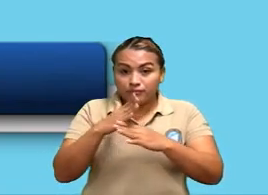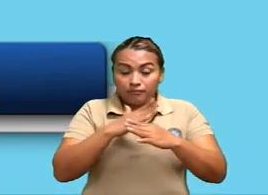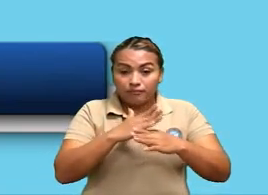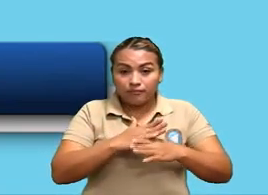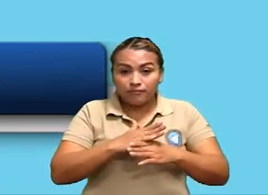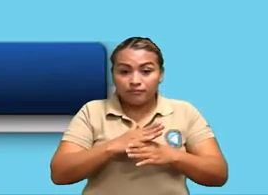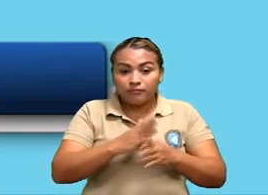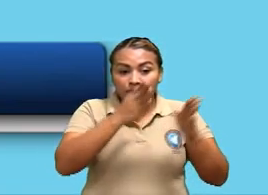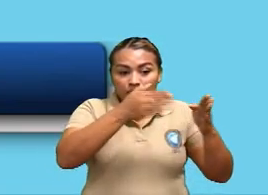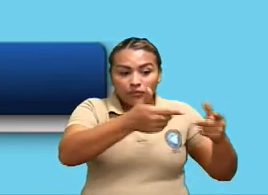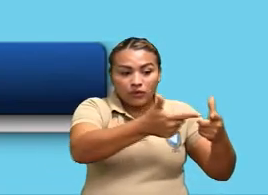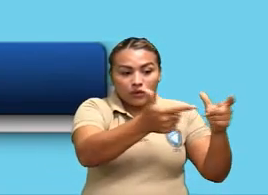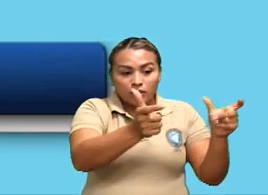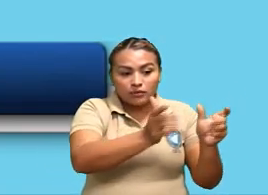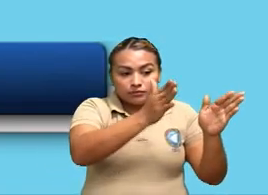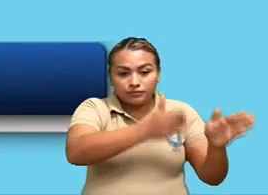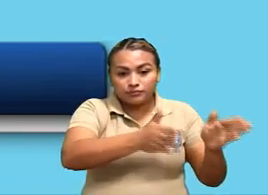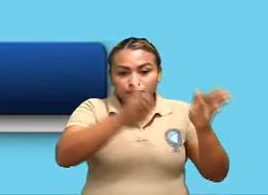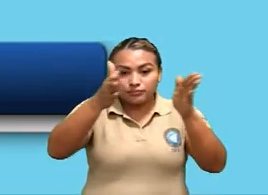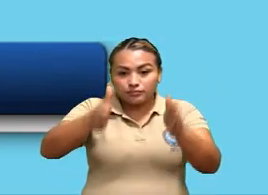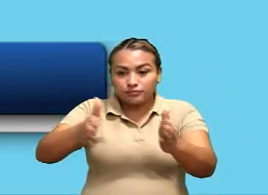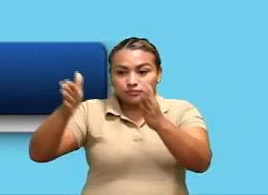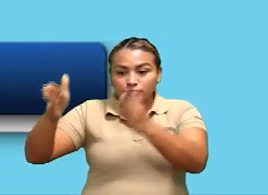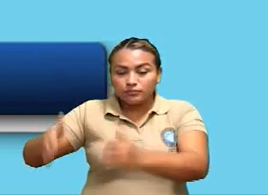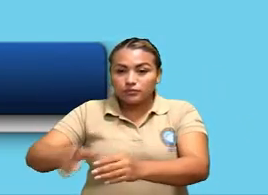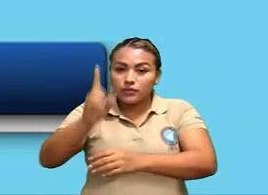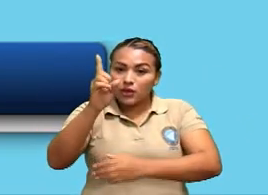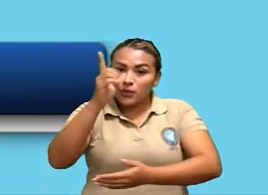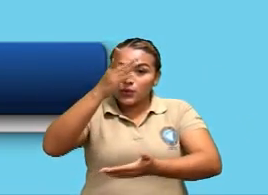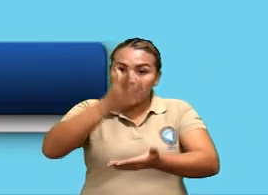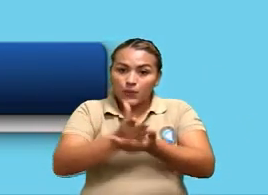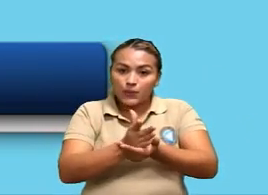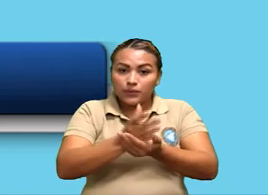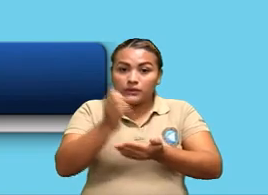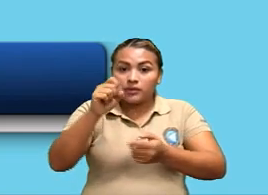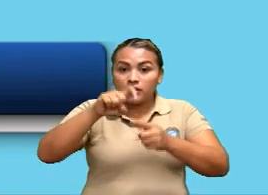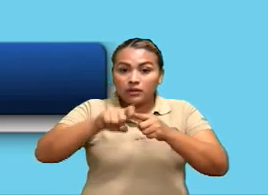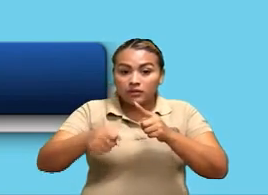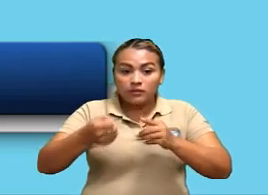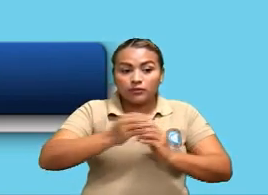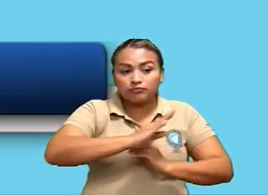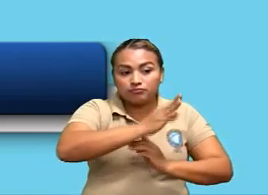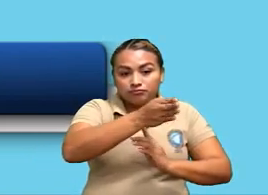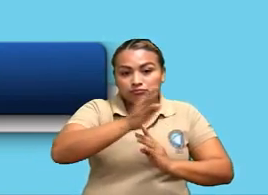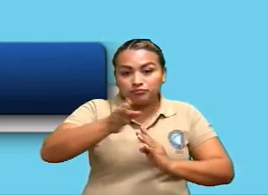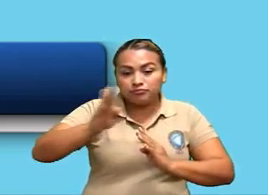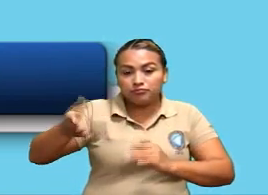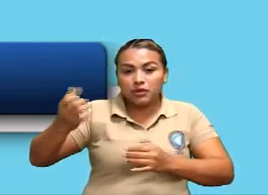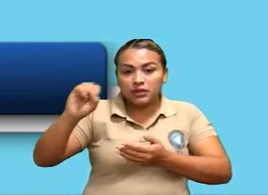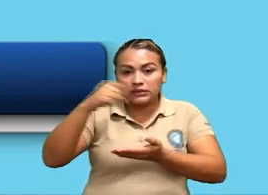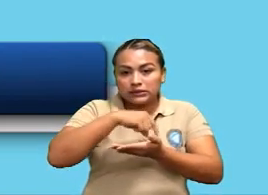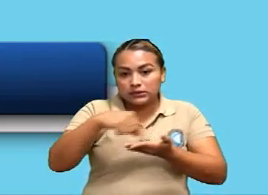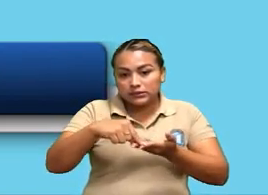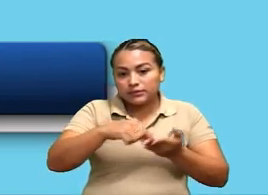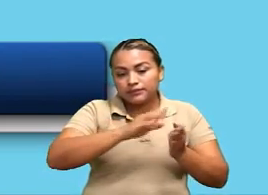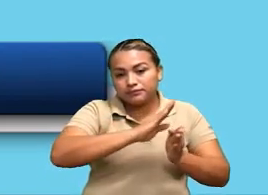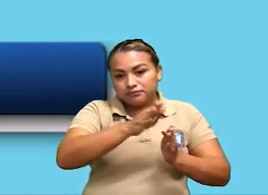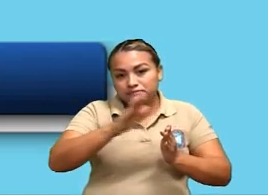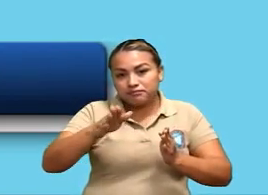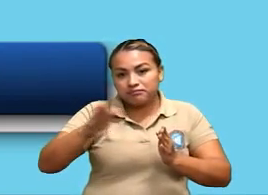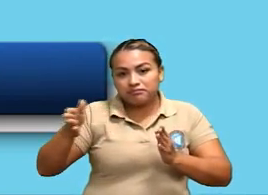4 puestos cada una. Vamos una vez al mes a cada puesto y acá estamos los siguientes días de la semana, ¿verdad? Entonces vamos